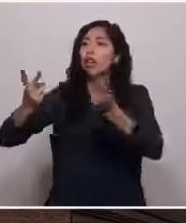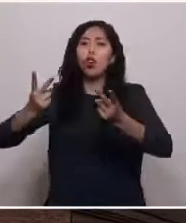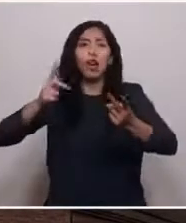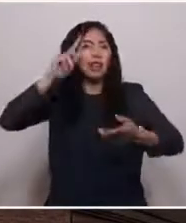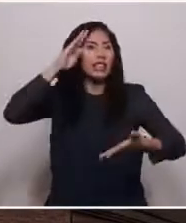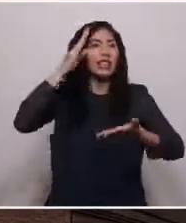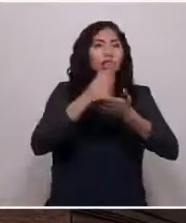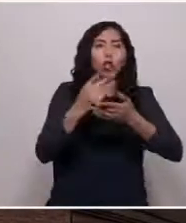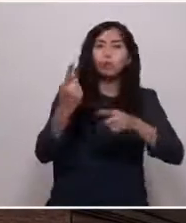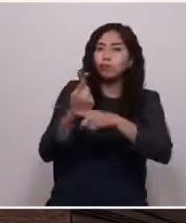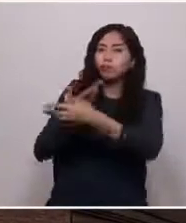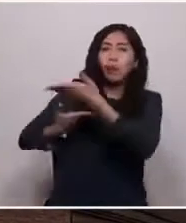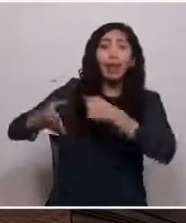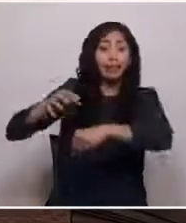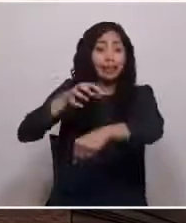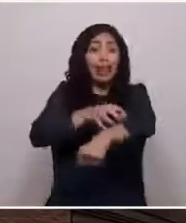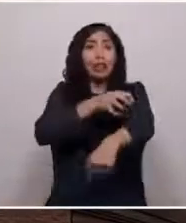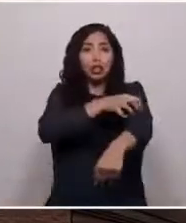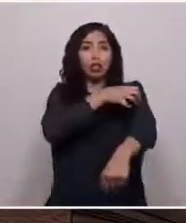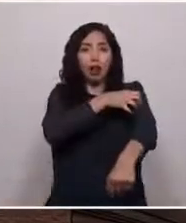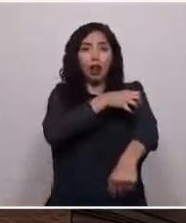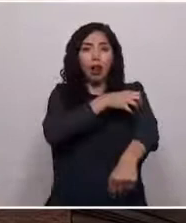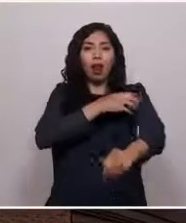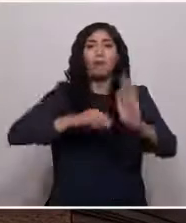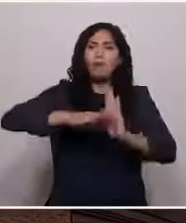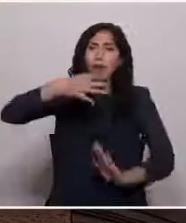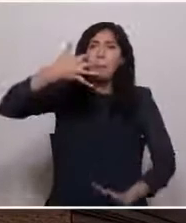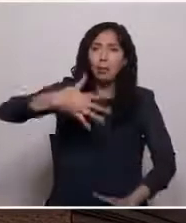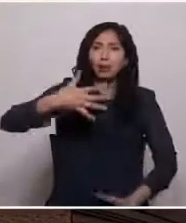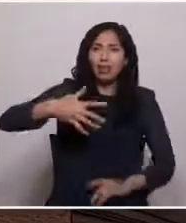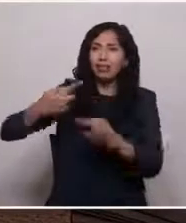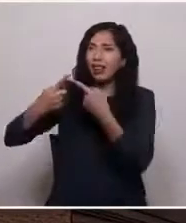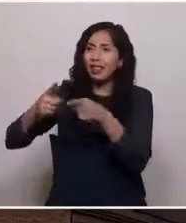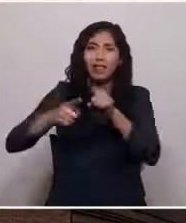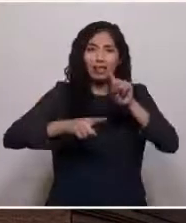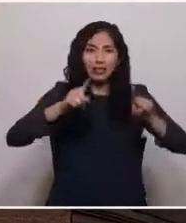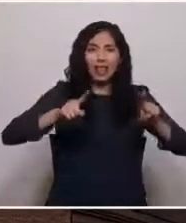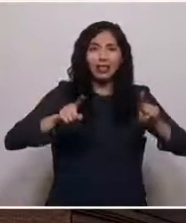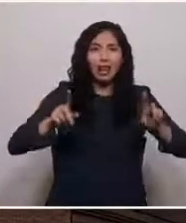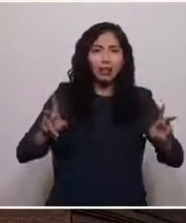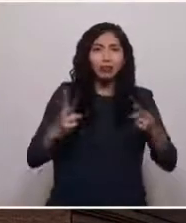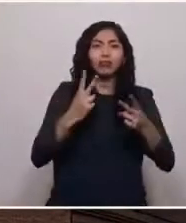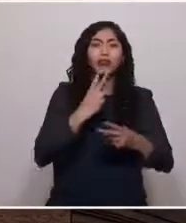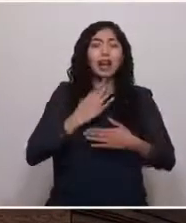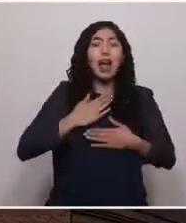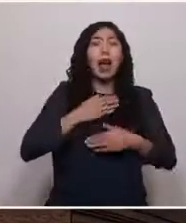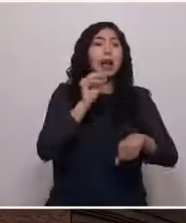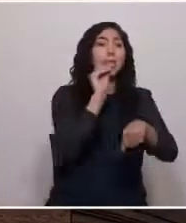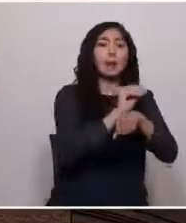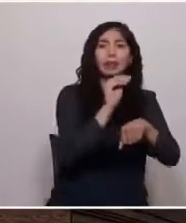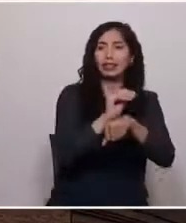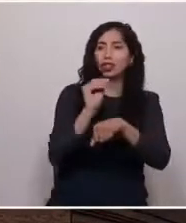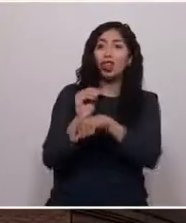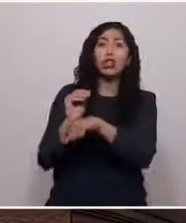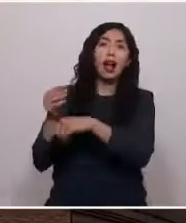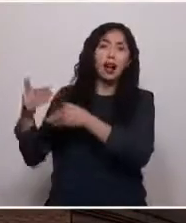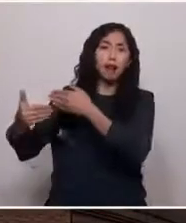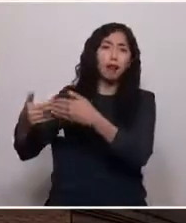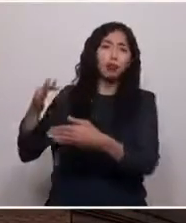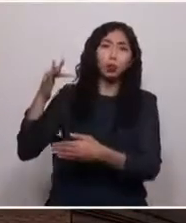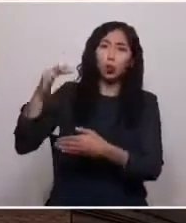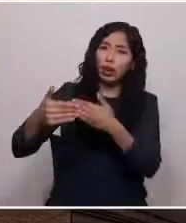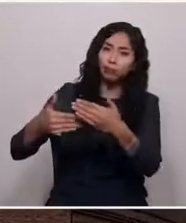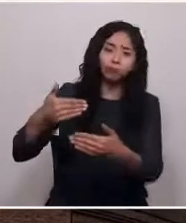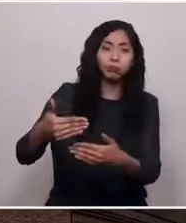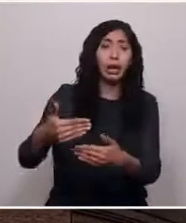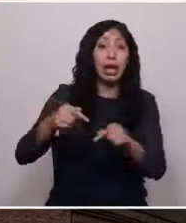reconociendo el papel fundamental de la ruralidad en la sobrevivencia y la alimentación de las futuras generaciones este es el